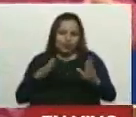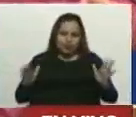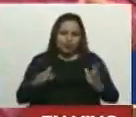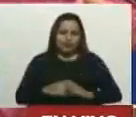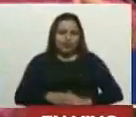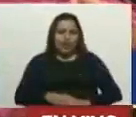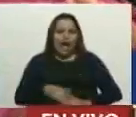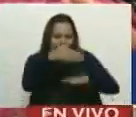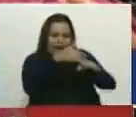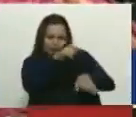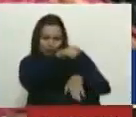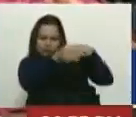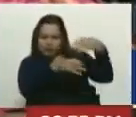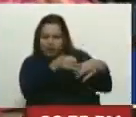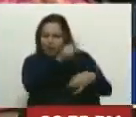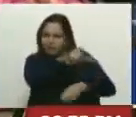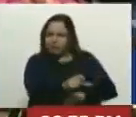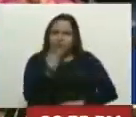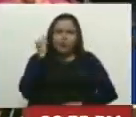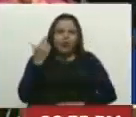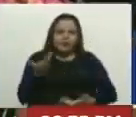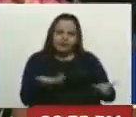dijiste tú. El